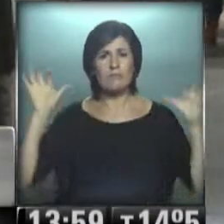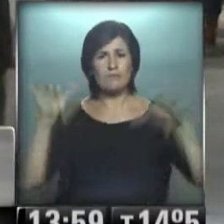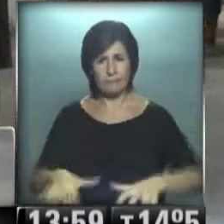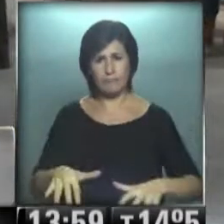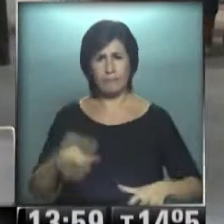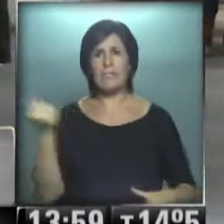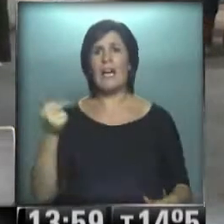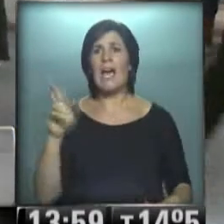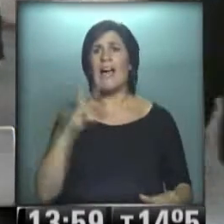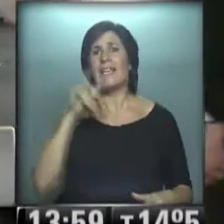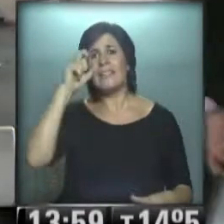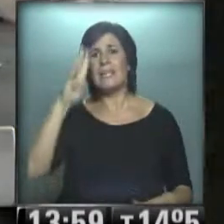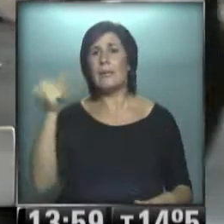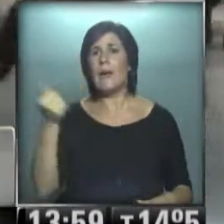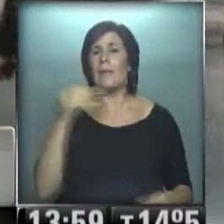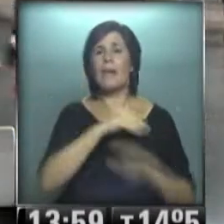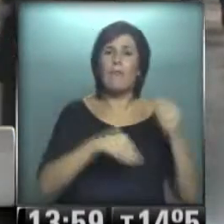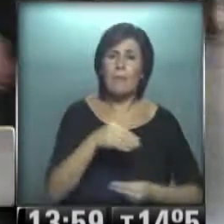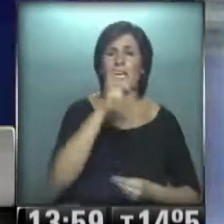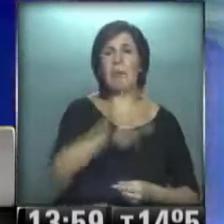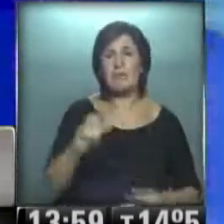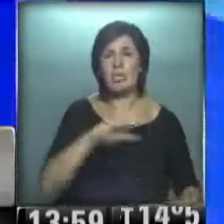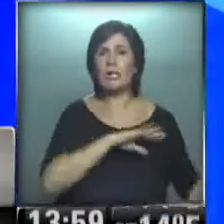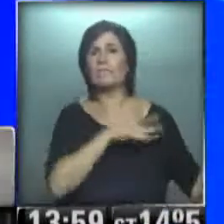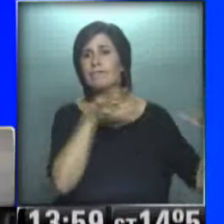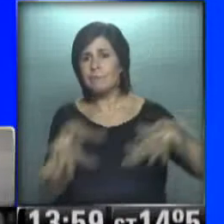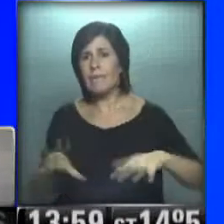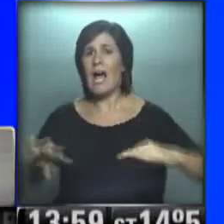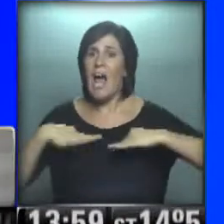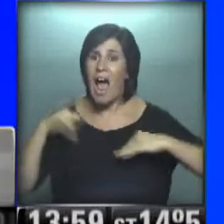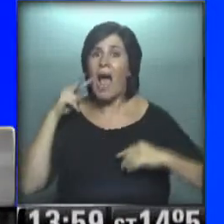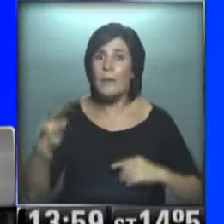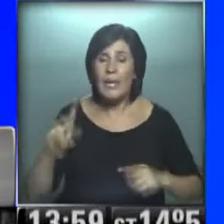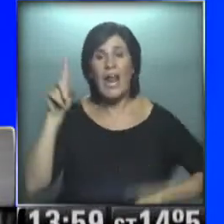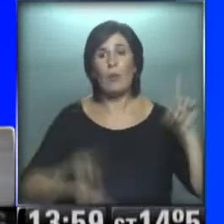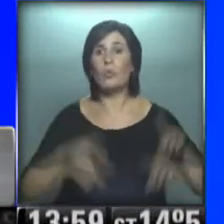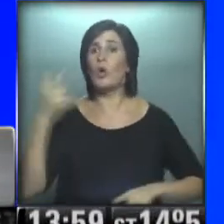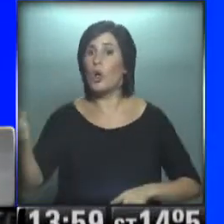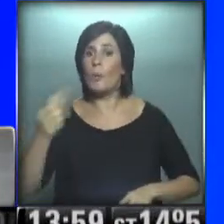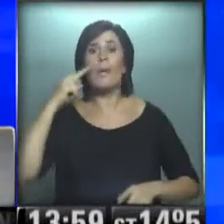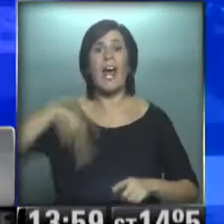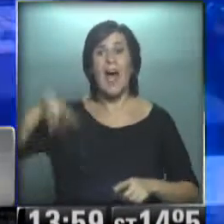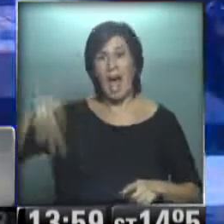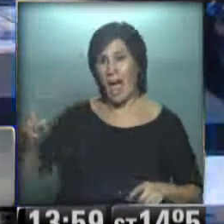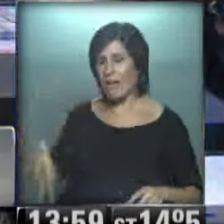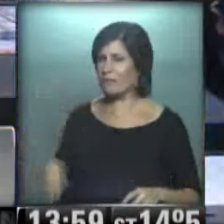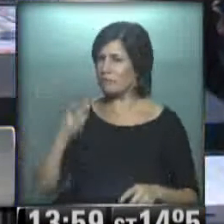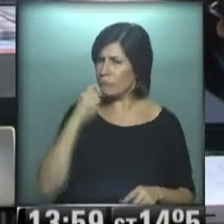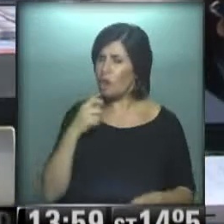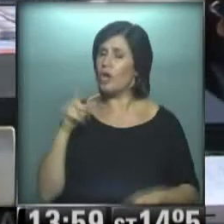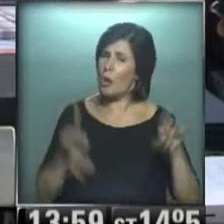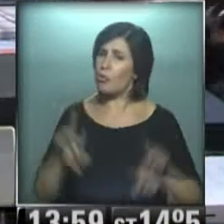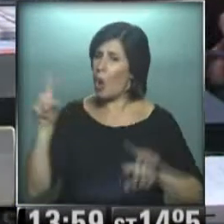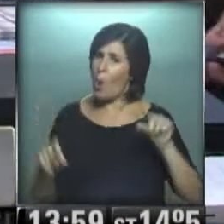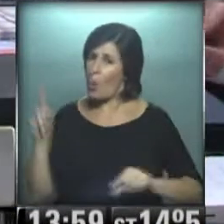Va es acercarle el arte a la gente, a las familias que van allí muchísimos a tratar de comprar alguna obra de arte que son realmente accesibles. En